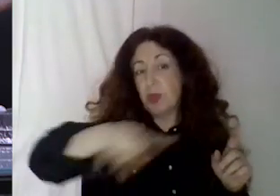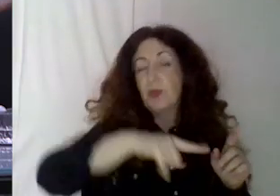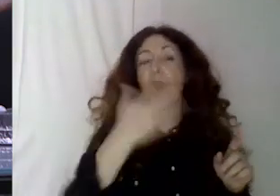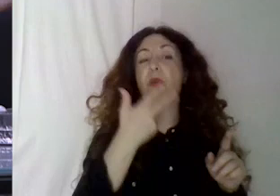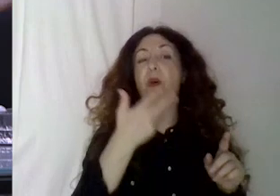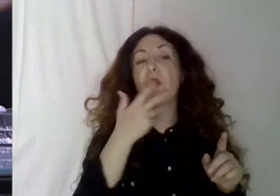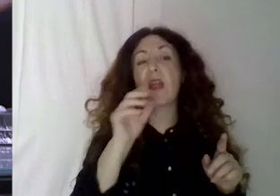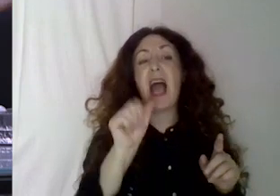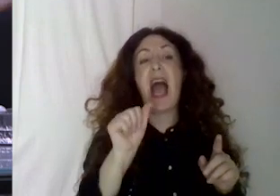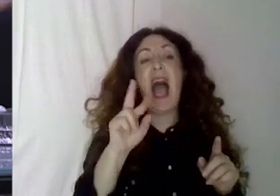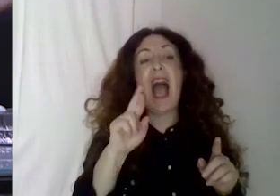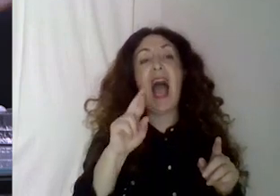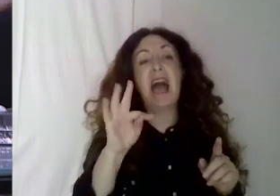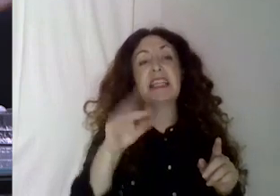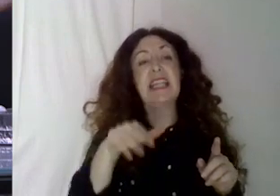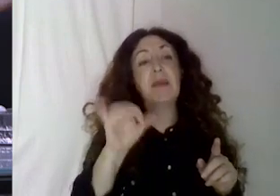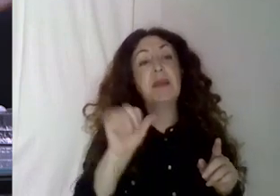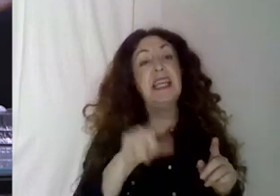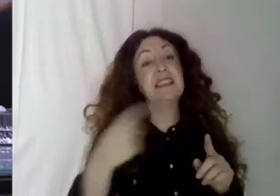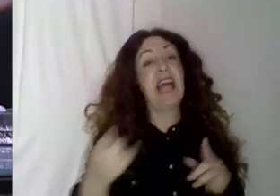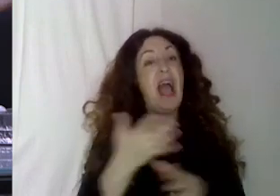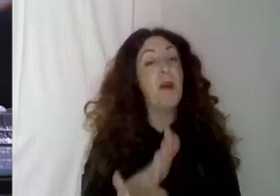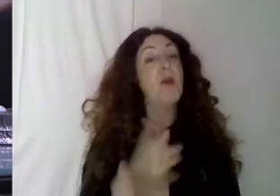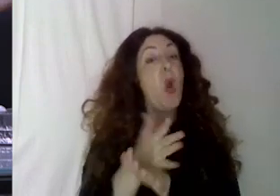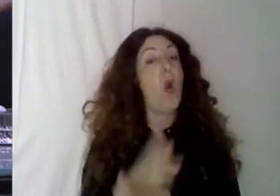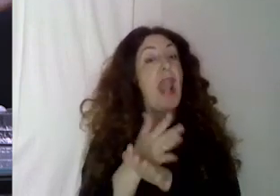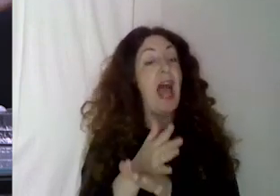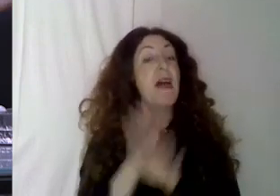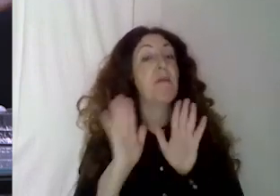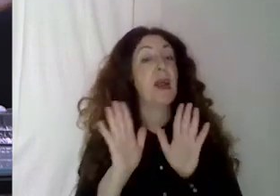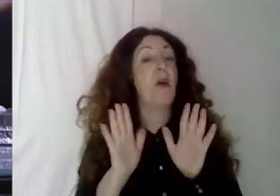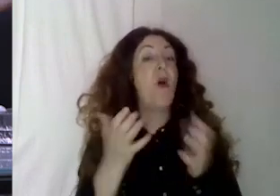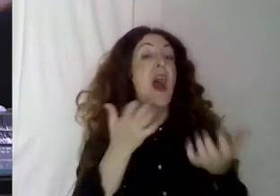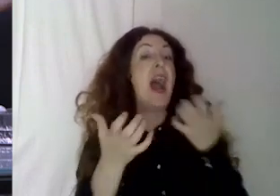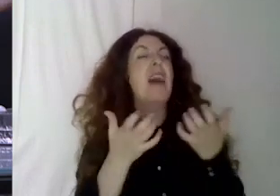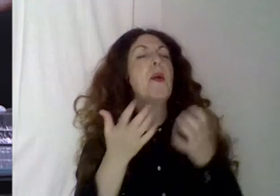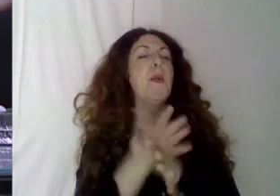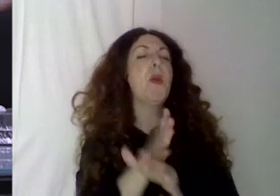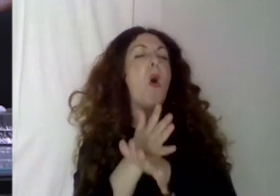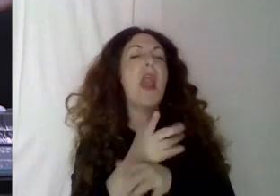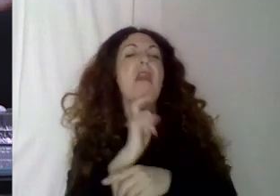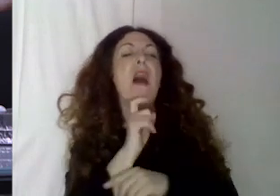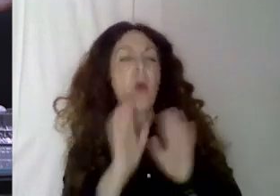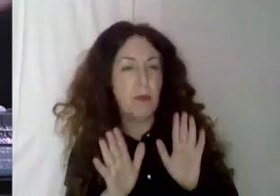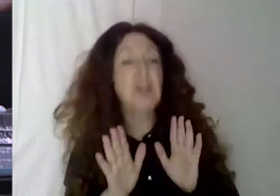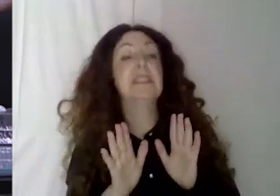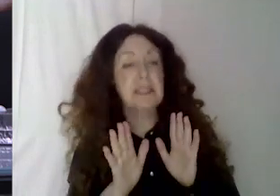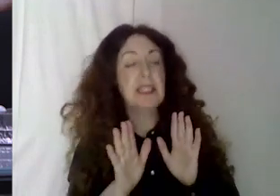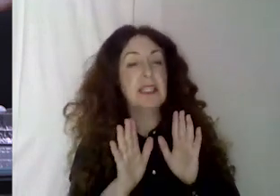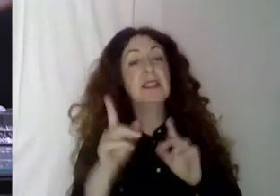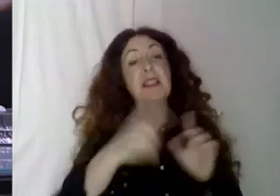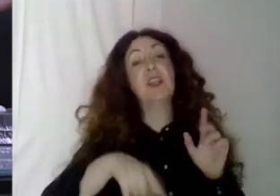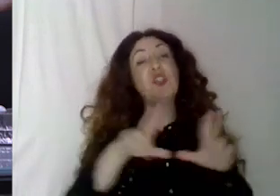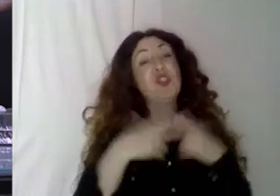existencia. Y entonces hay un punto que todo eso va ocurriendo y el padre se pelea con el amigo por un problema de dinero y entonces le acusa de violación